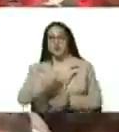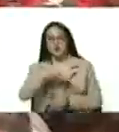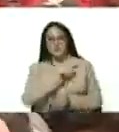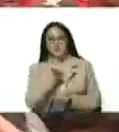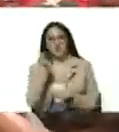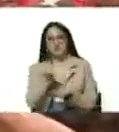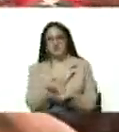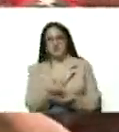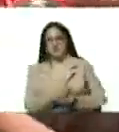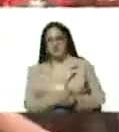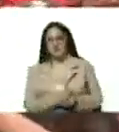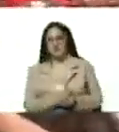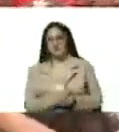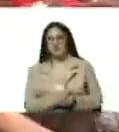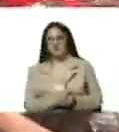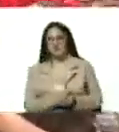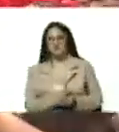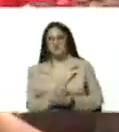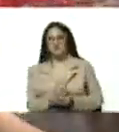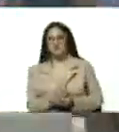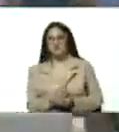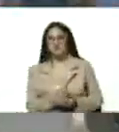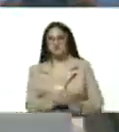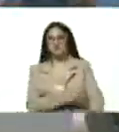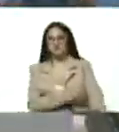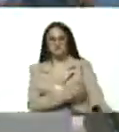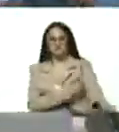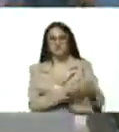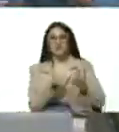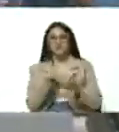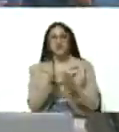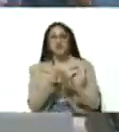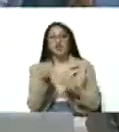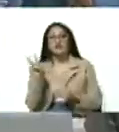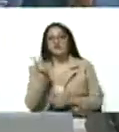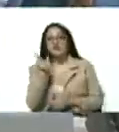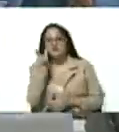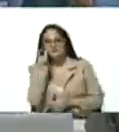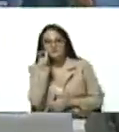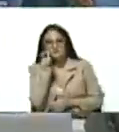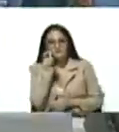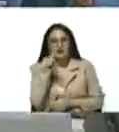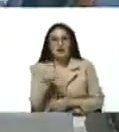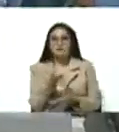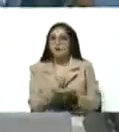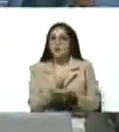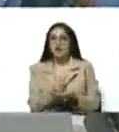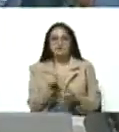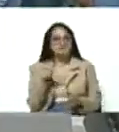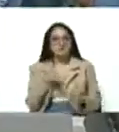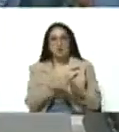vinieron, pasaron por toda Venezuela, y aquí a Monagas no pudieron.